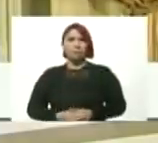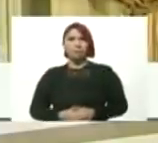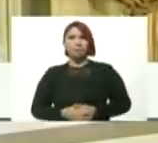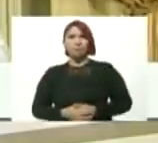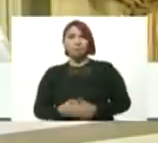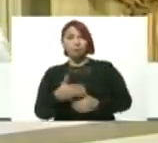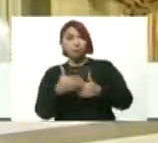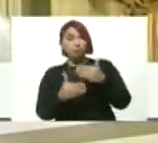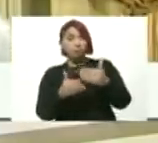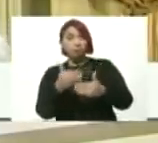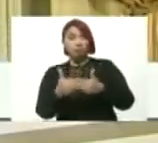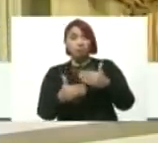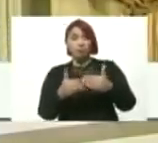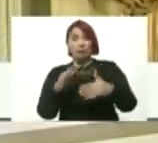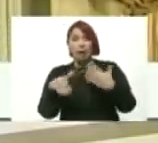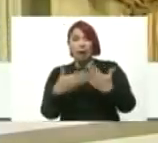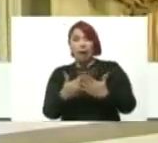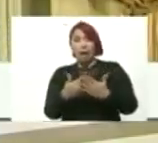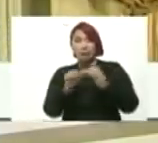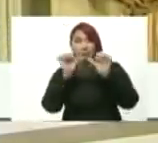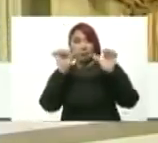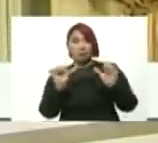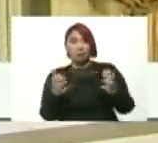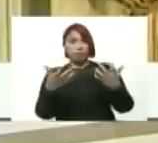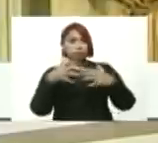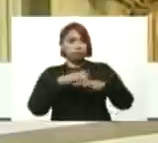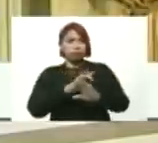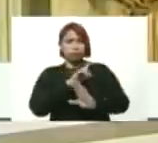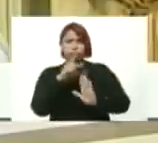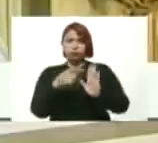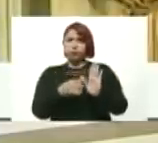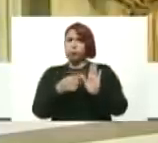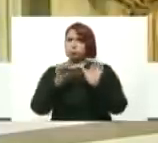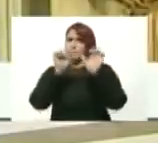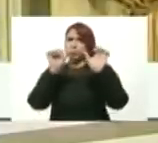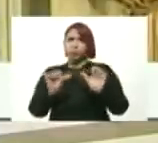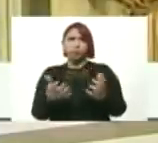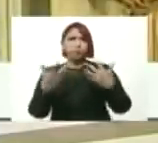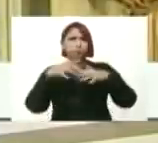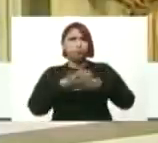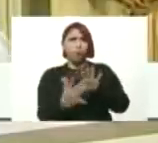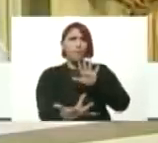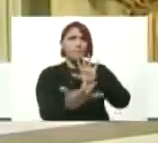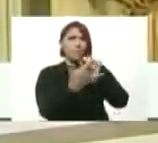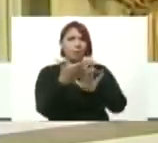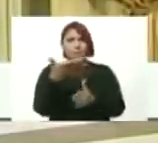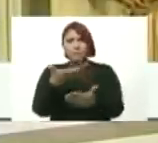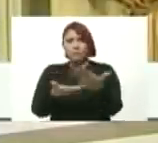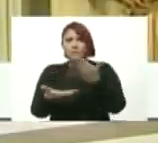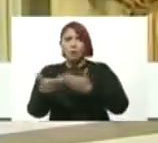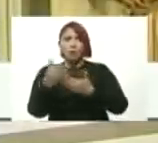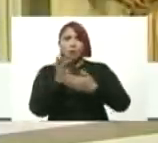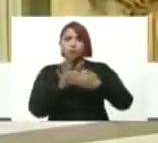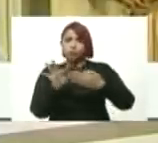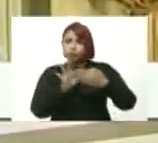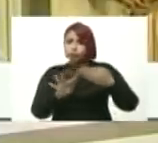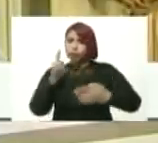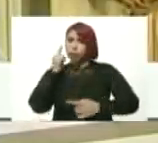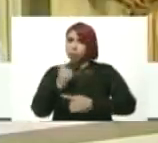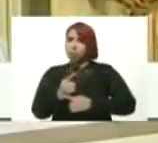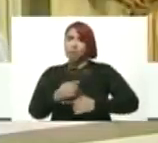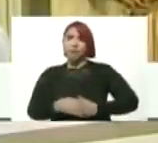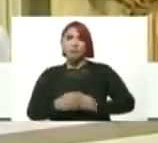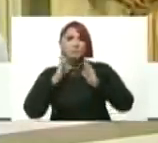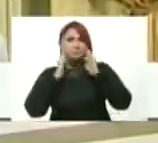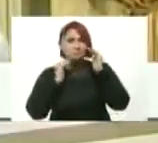y avanzar hacia un sistema integrado totalmente integrado interconectado funcional que